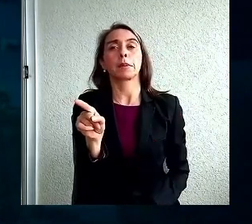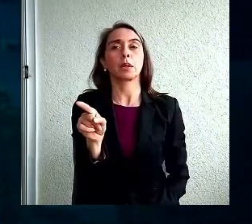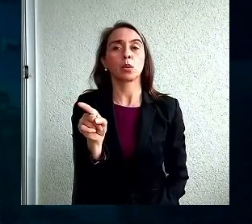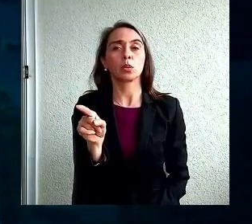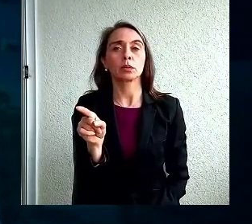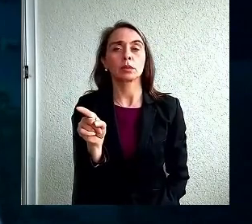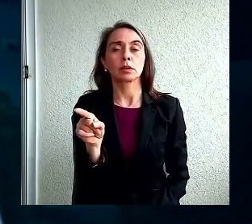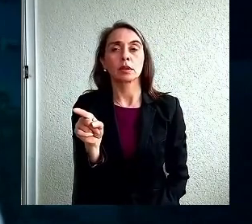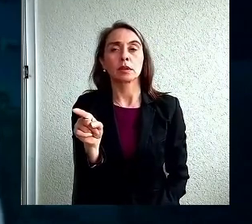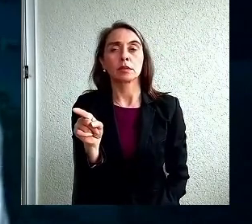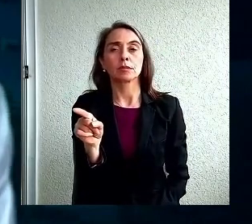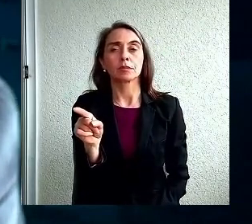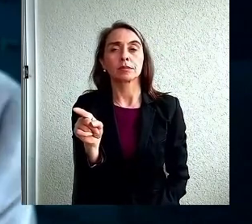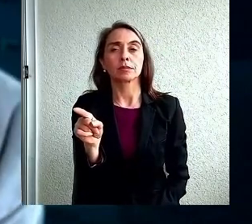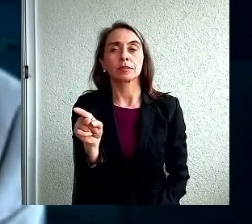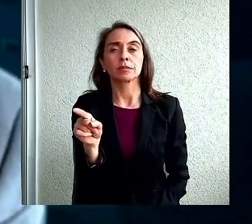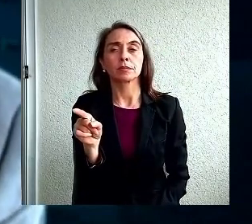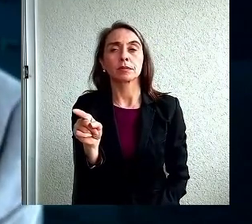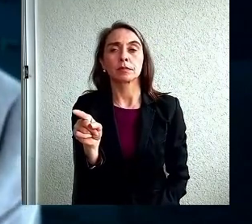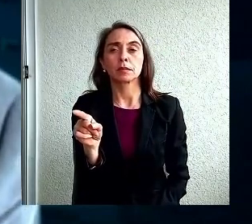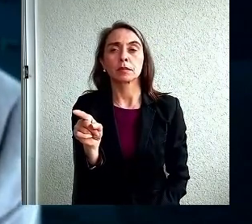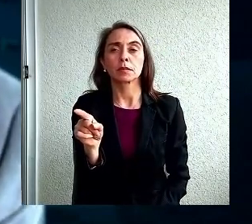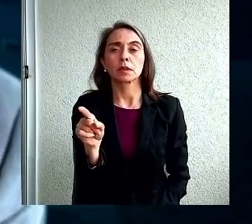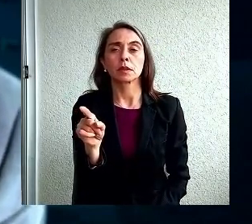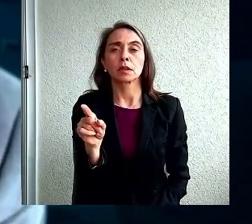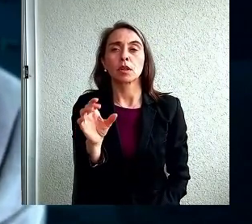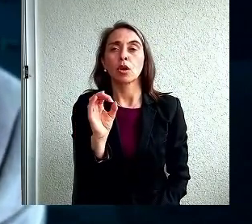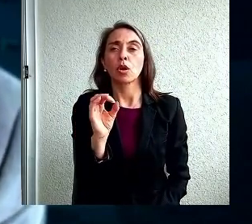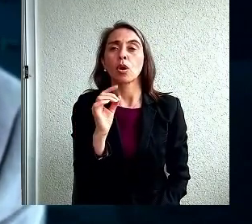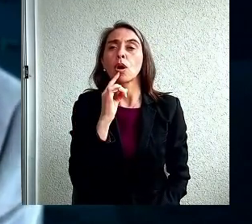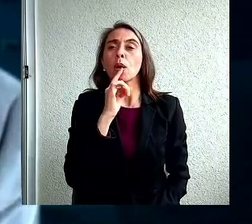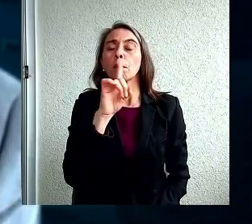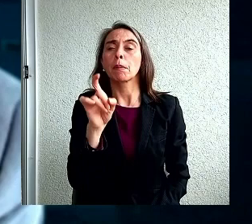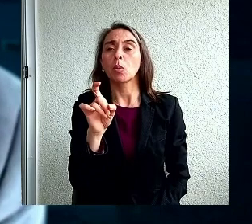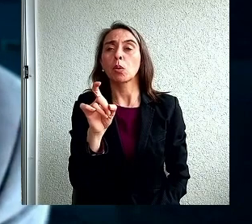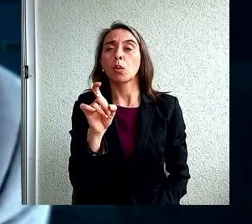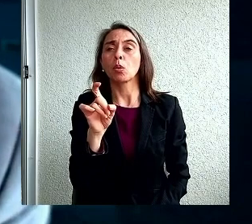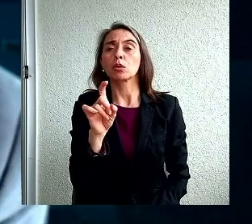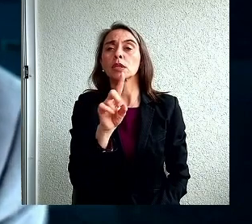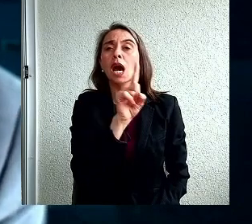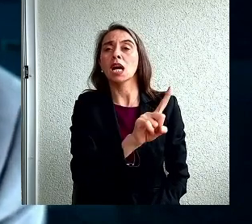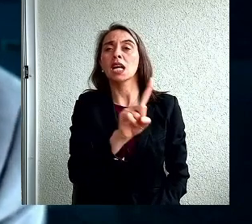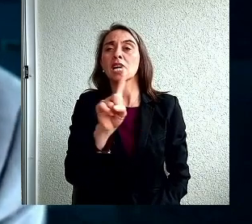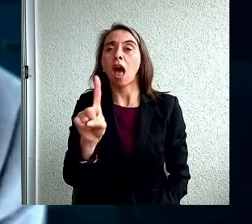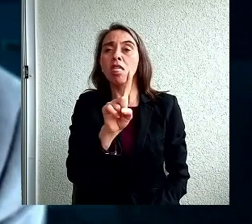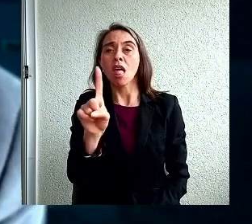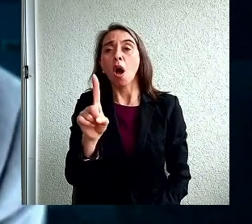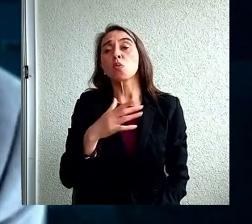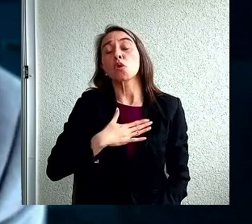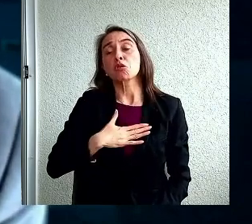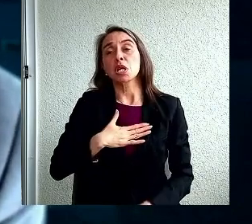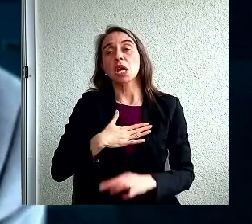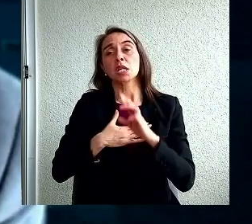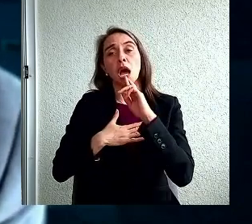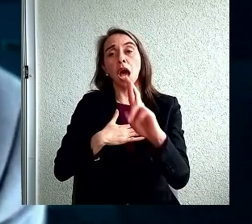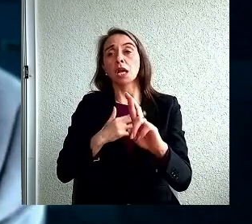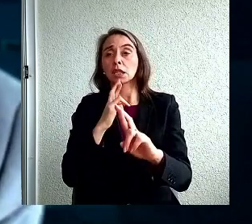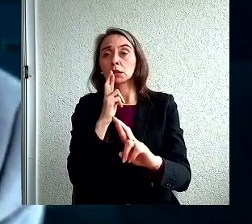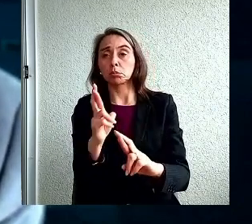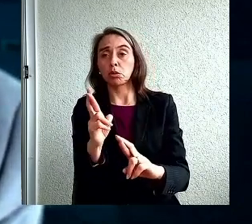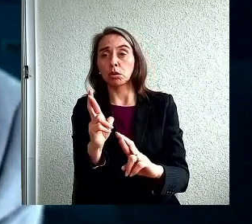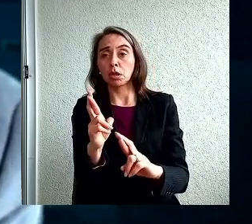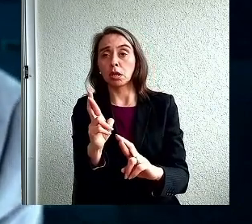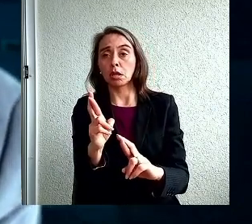a ver, no sé si a lo mejor dejo las preguntas abiertas y cada uno, el que mejor le quede, la recibe y la toma. Lo dejamos así, ¿les